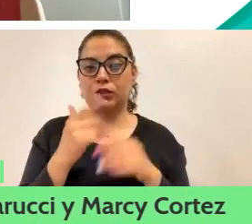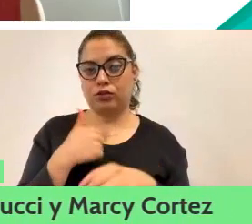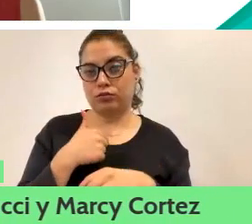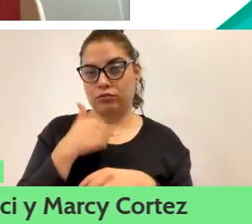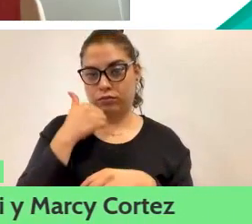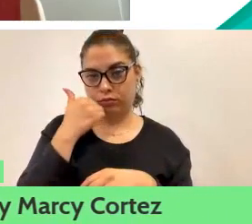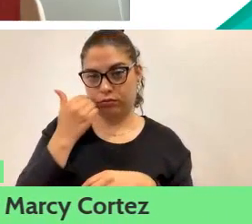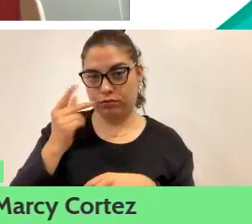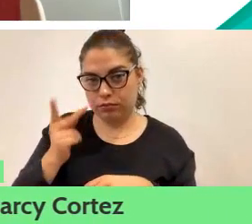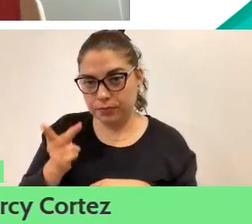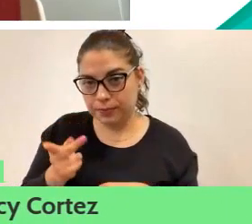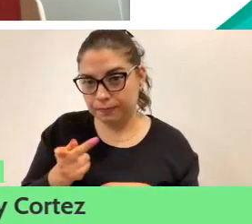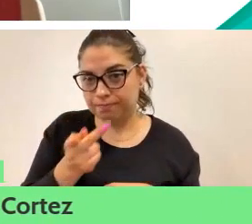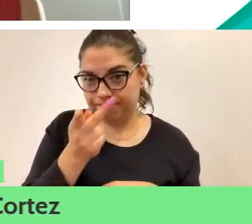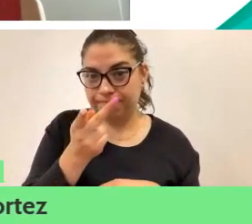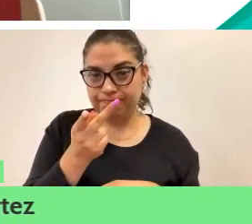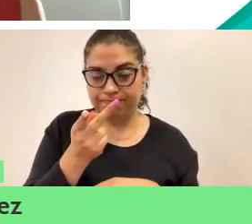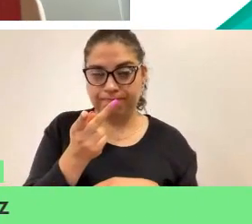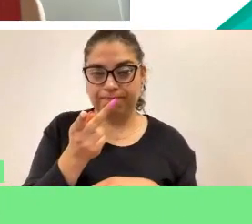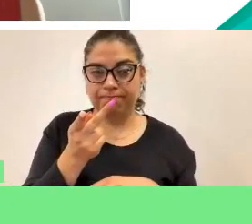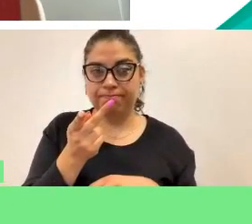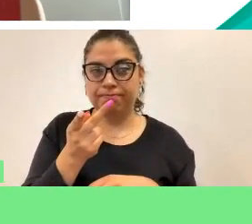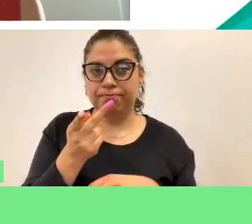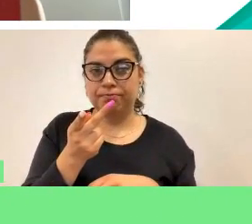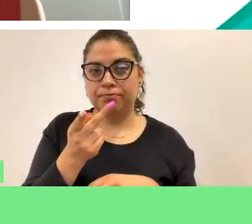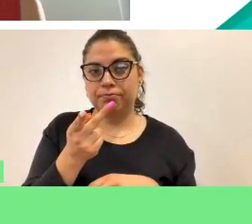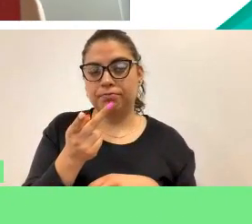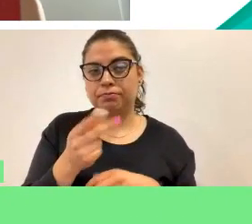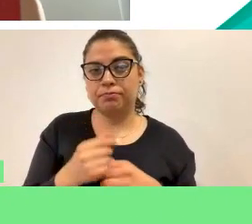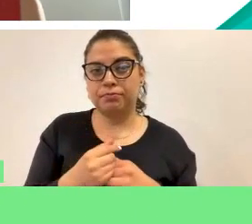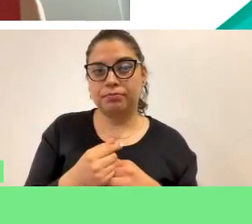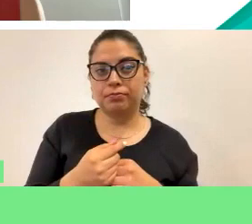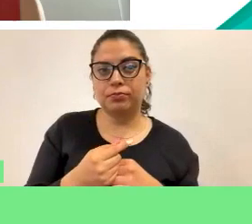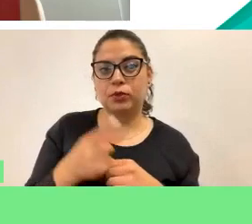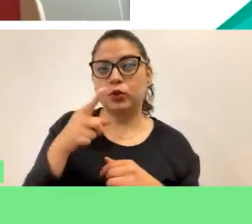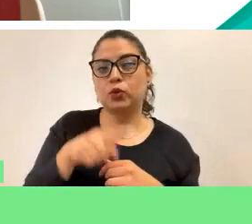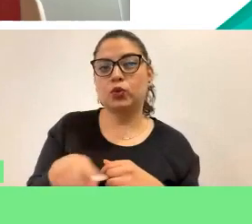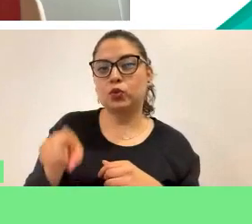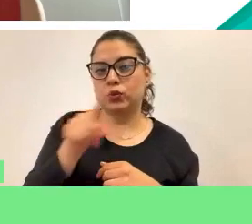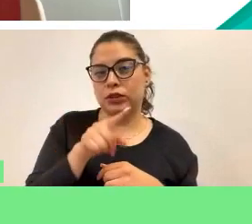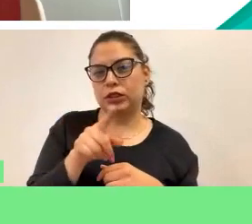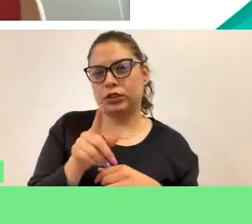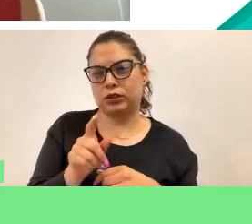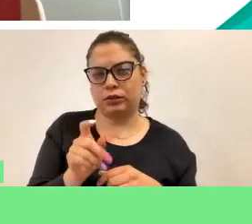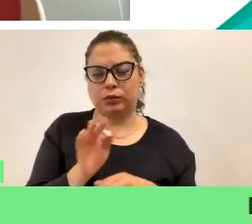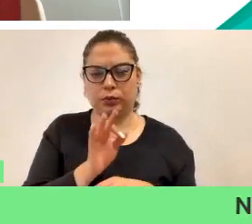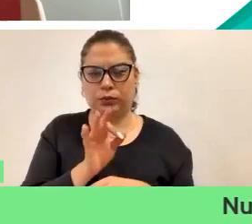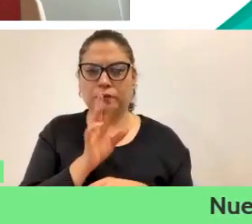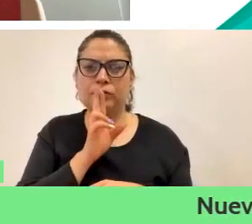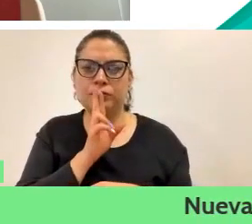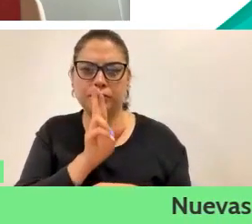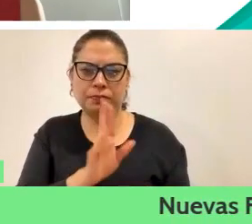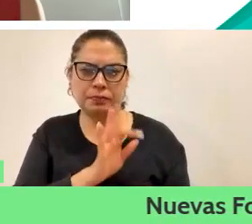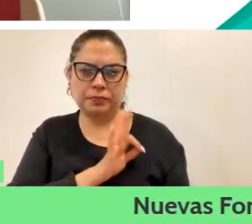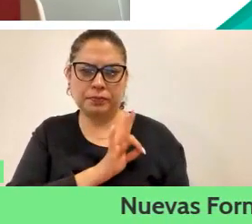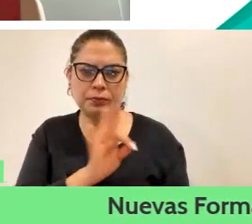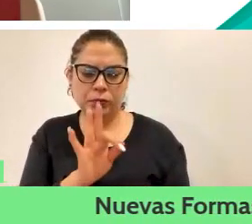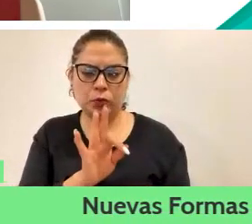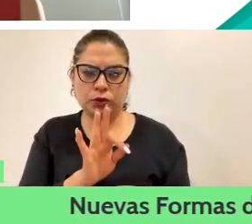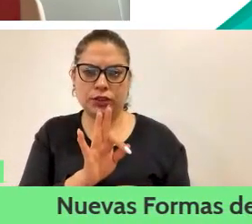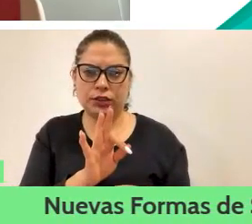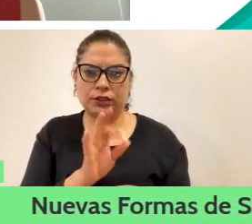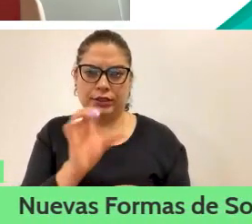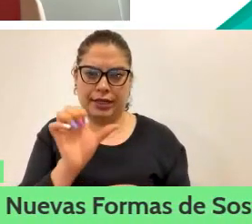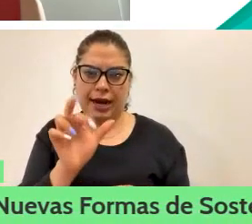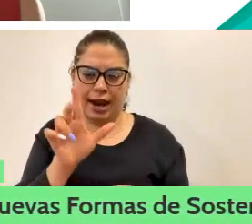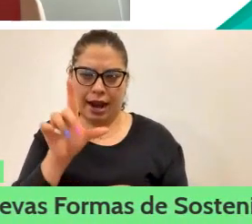pregunta para que quizás, sí, podés contestarla vos primero, Carlos, pero también me gustaría invitar a Elena y a Yelén.